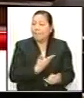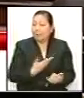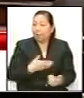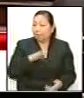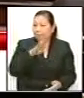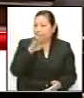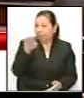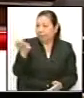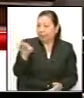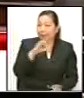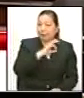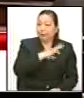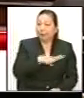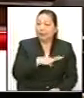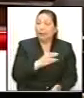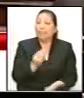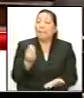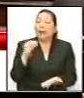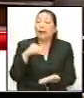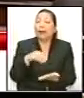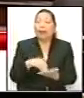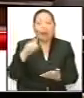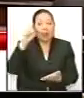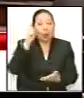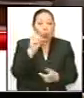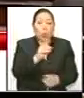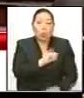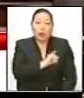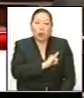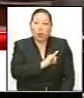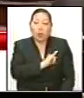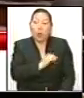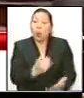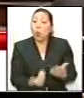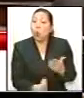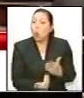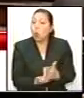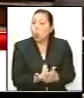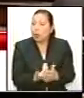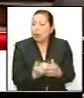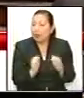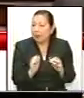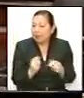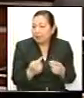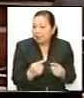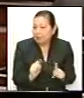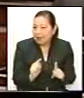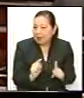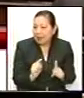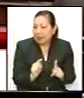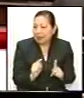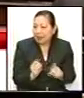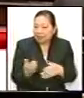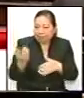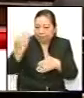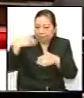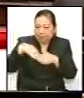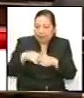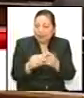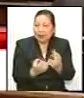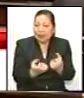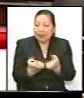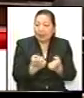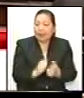esta reunión, en una propuesta de crear una institucionalidad nueva que permita la real integración de la